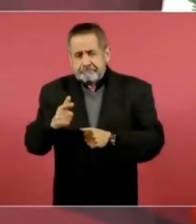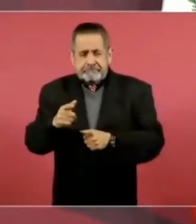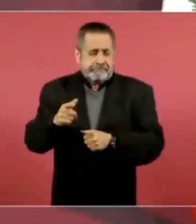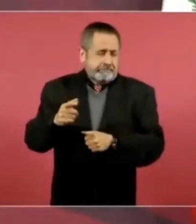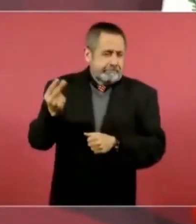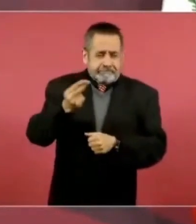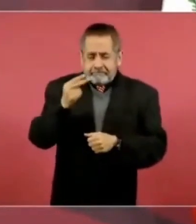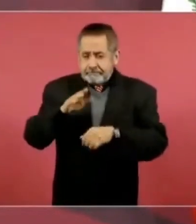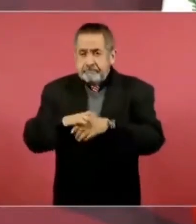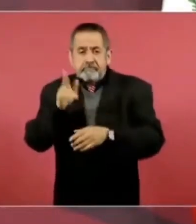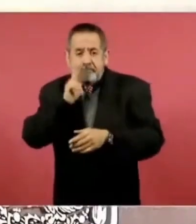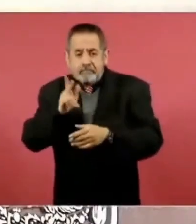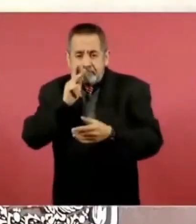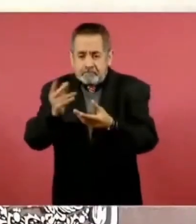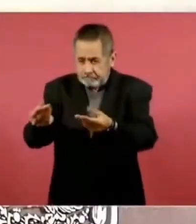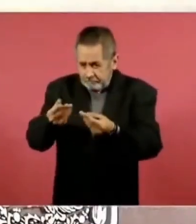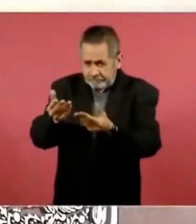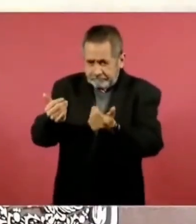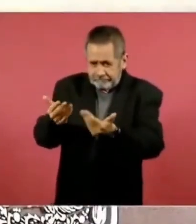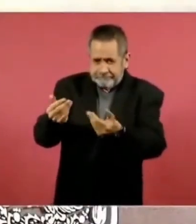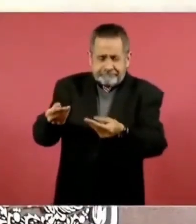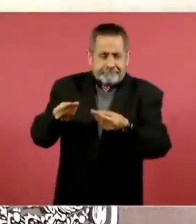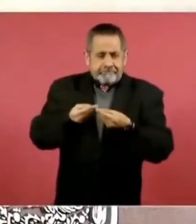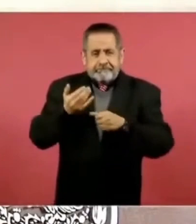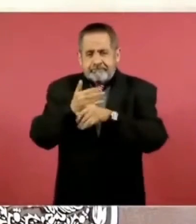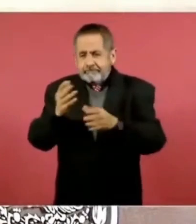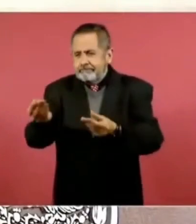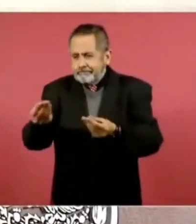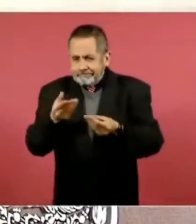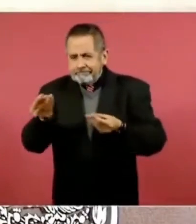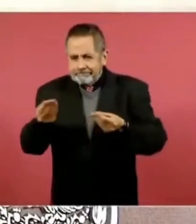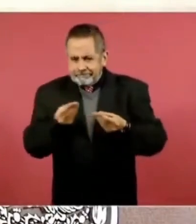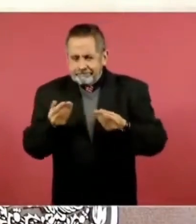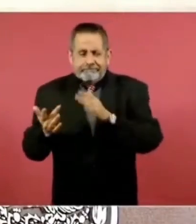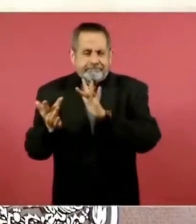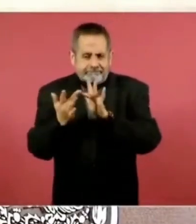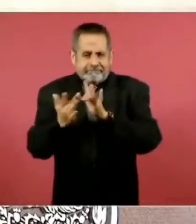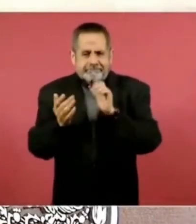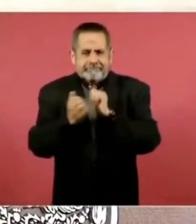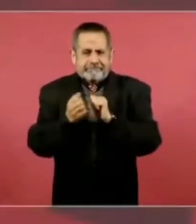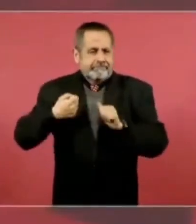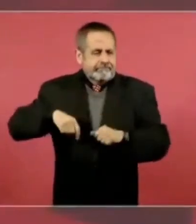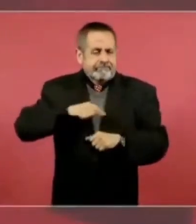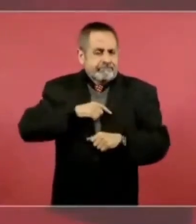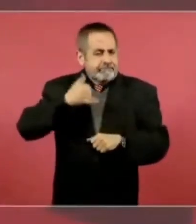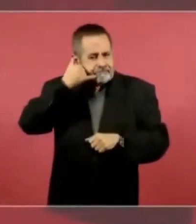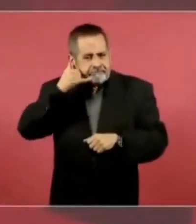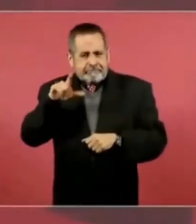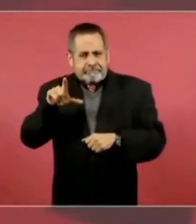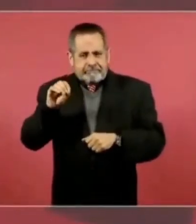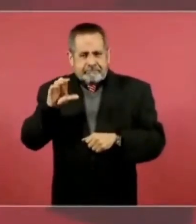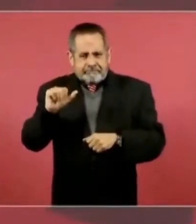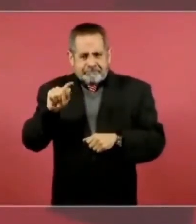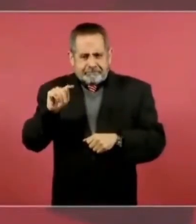más elementos, más indicios, más información, se acerquen por Locatel, se acerquen por